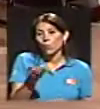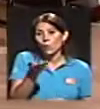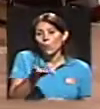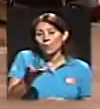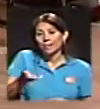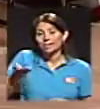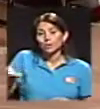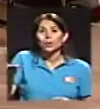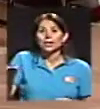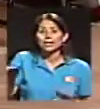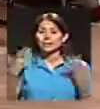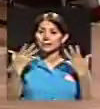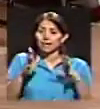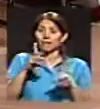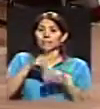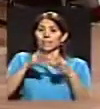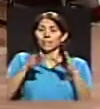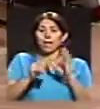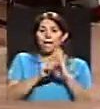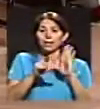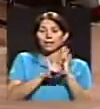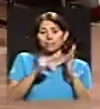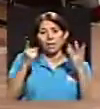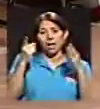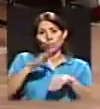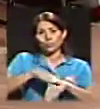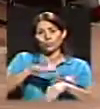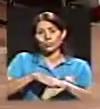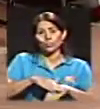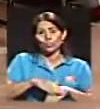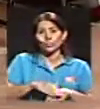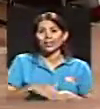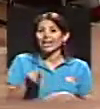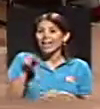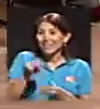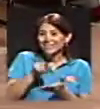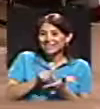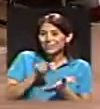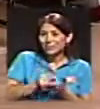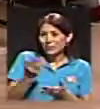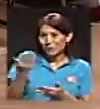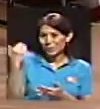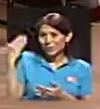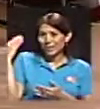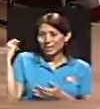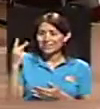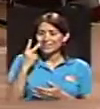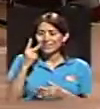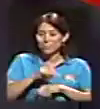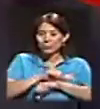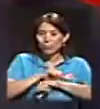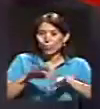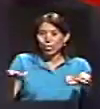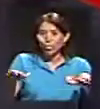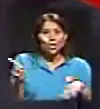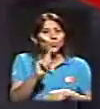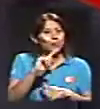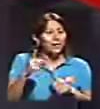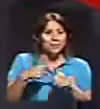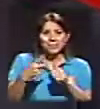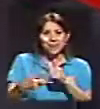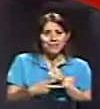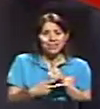autorizó. Esta que se publicó en unos días atrás por medio de un comunicado de prensa del mismo instituto no es la primera. Ellos